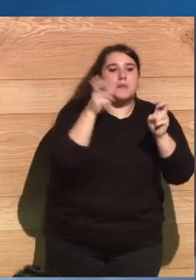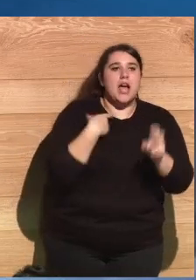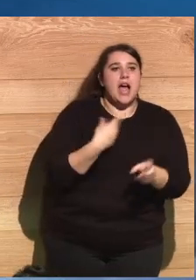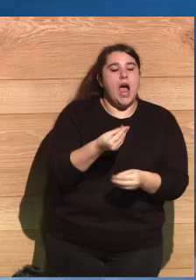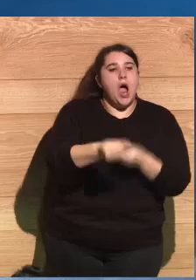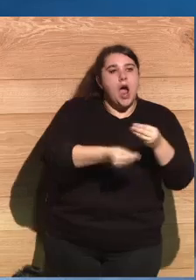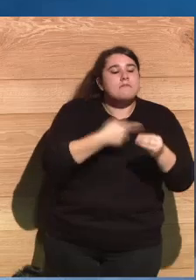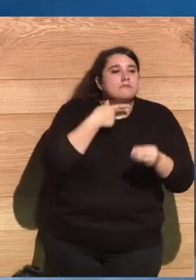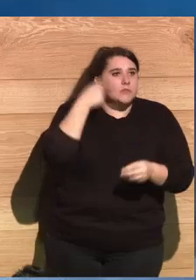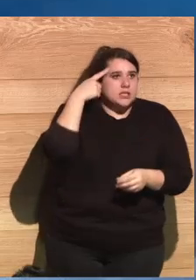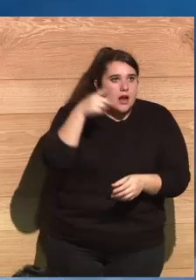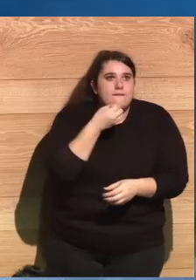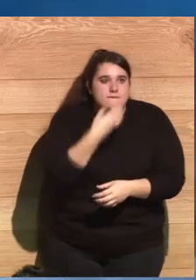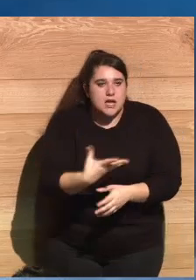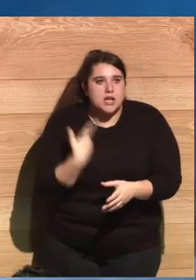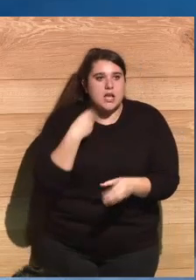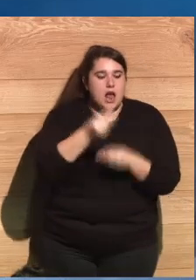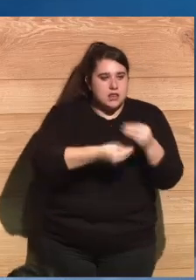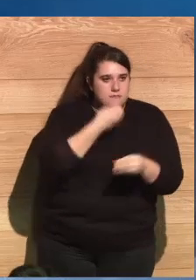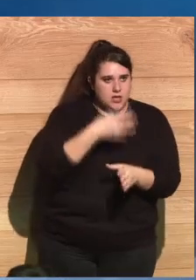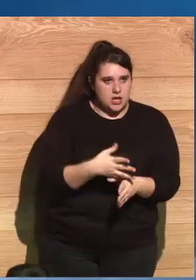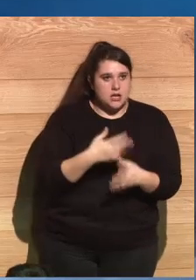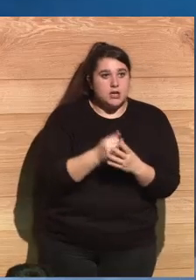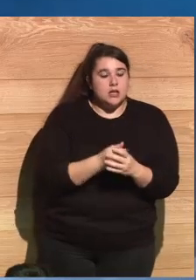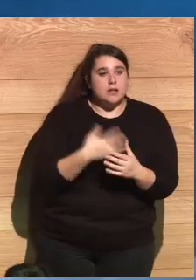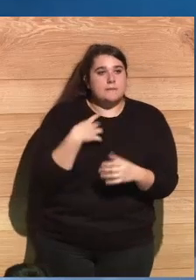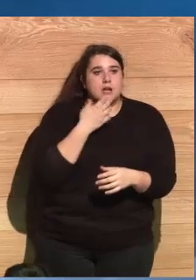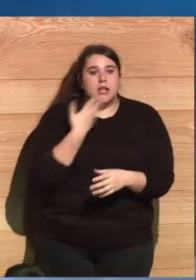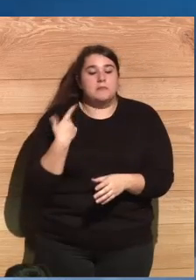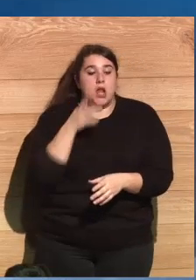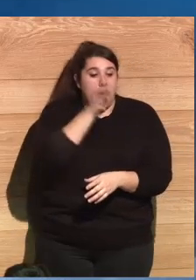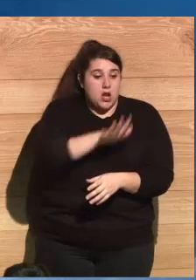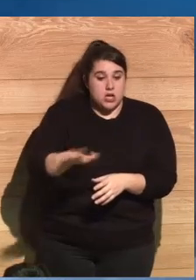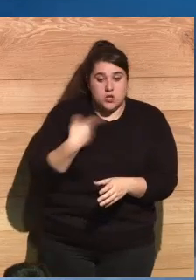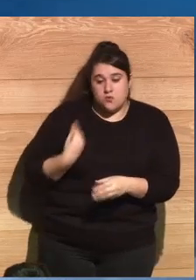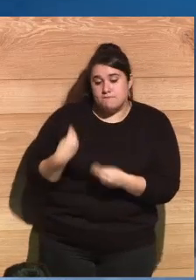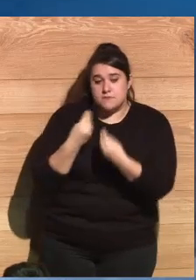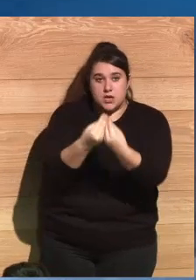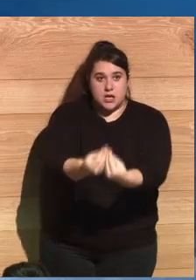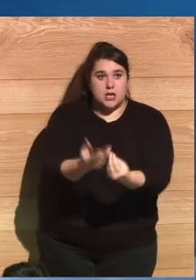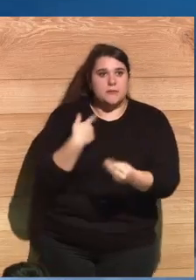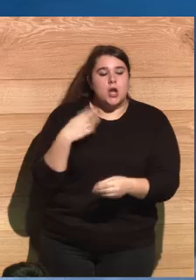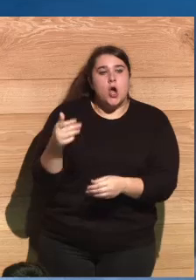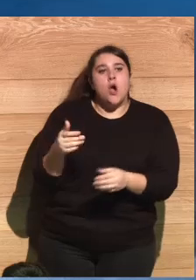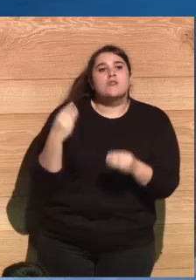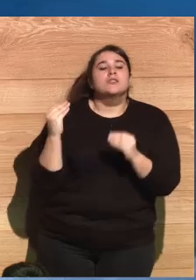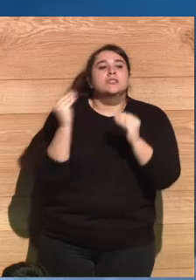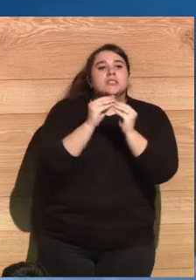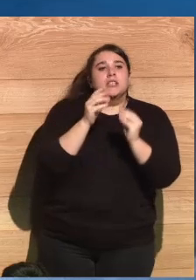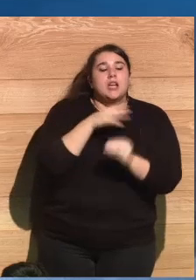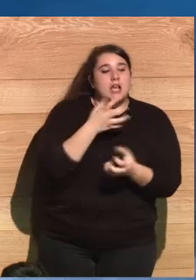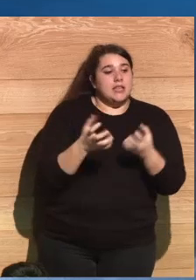en cocina, letrinas. Había una escuela muy cerca con niños migrantes, me iba con los niños, pero coincidía muchas veces en cocina